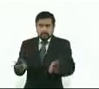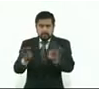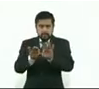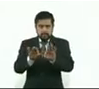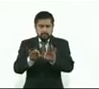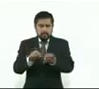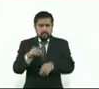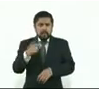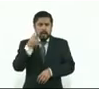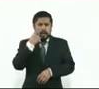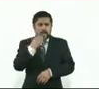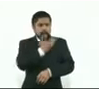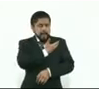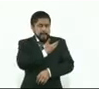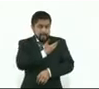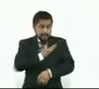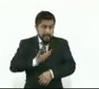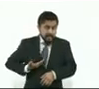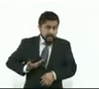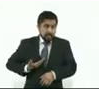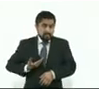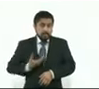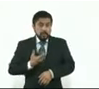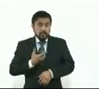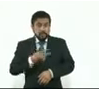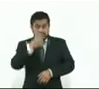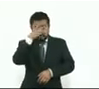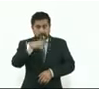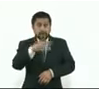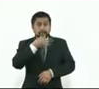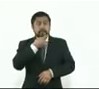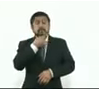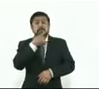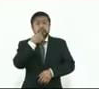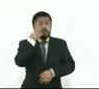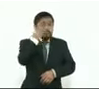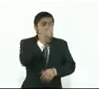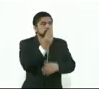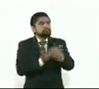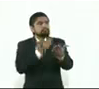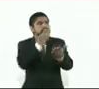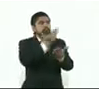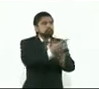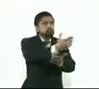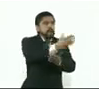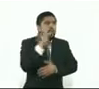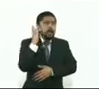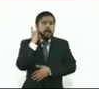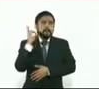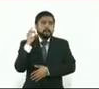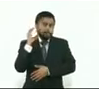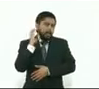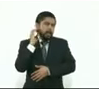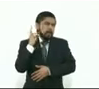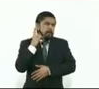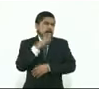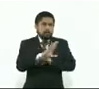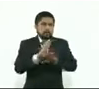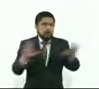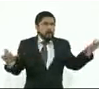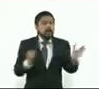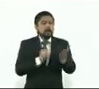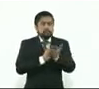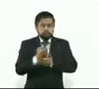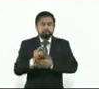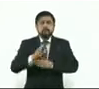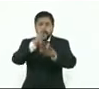presidente de la República propone y el Congreso de la Unión así lo decidió y los congresos estatales